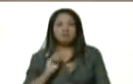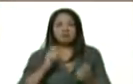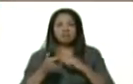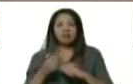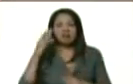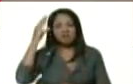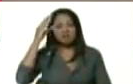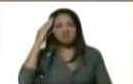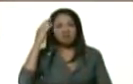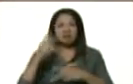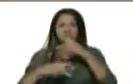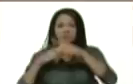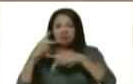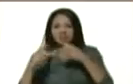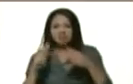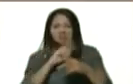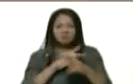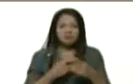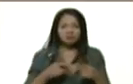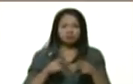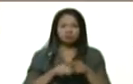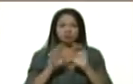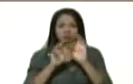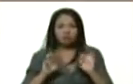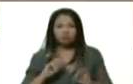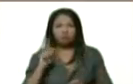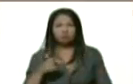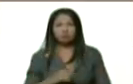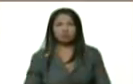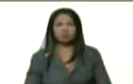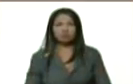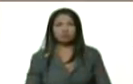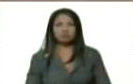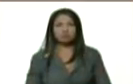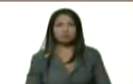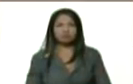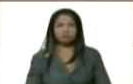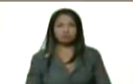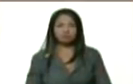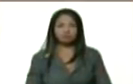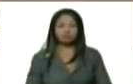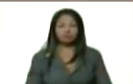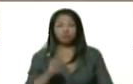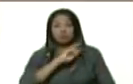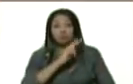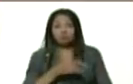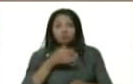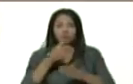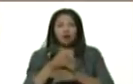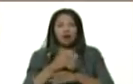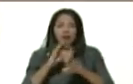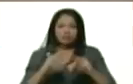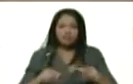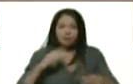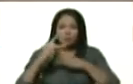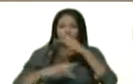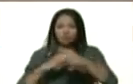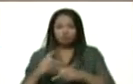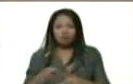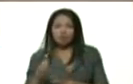conciencia política, en poder político, una fuerza que fuera a la tierra a producir el alimento para el